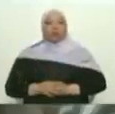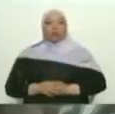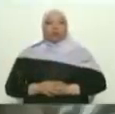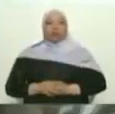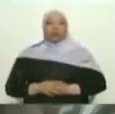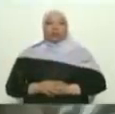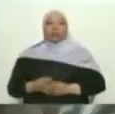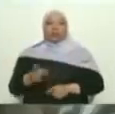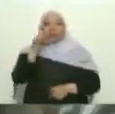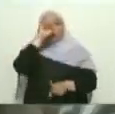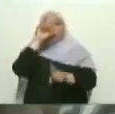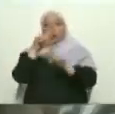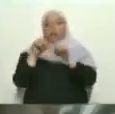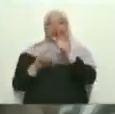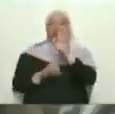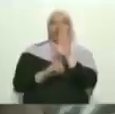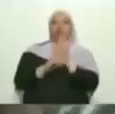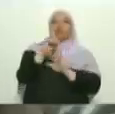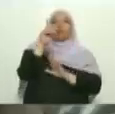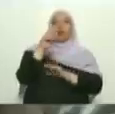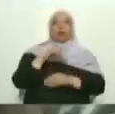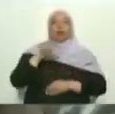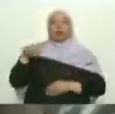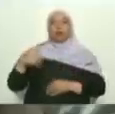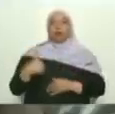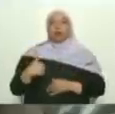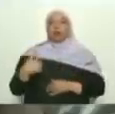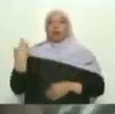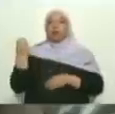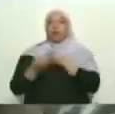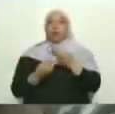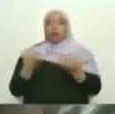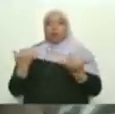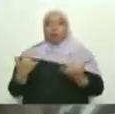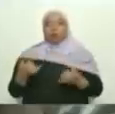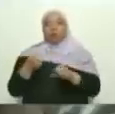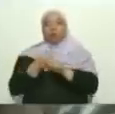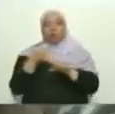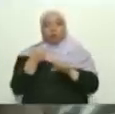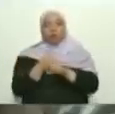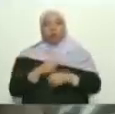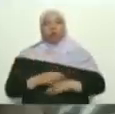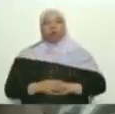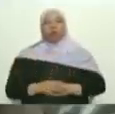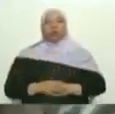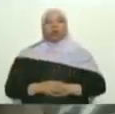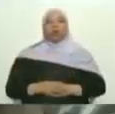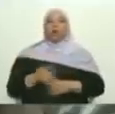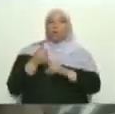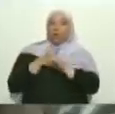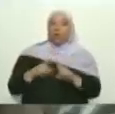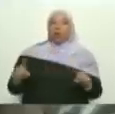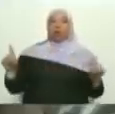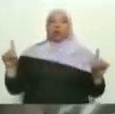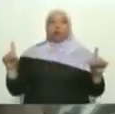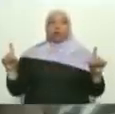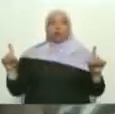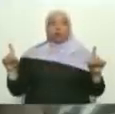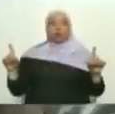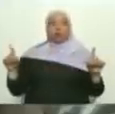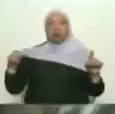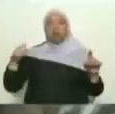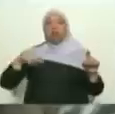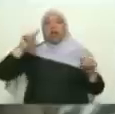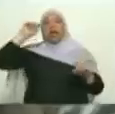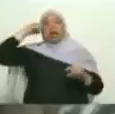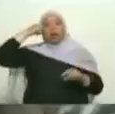logró superar estos aciagos momentos. Sin embargo, debo recordar